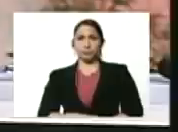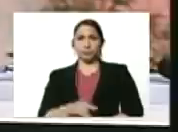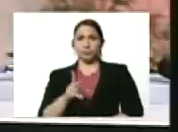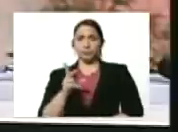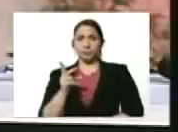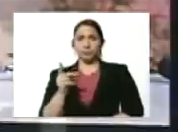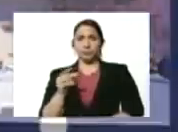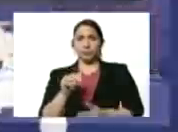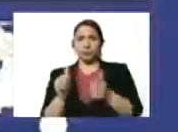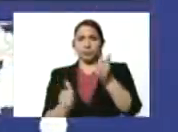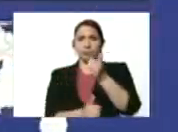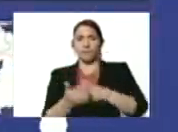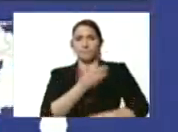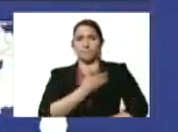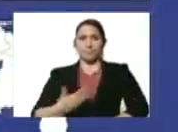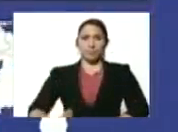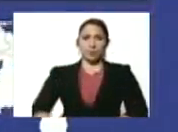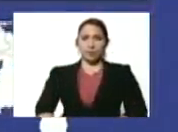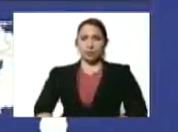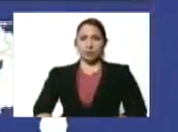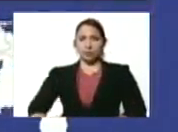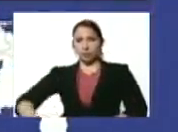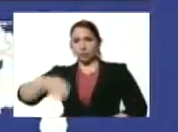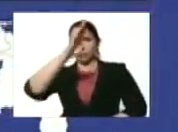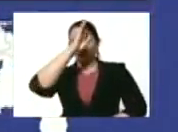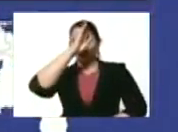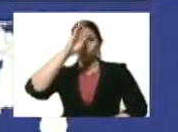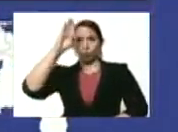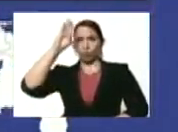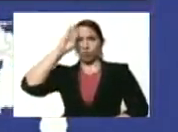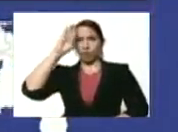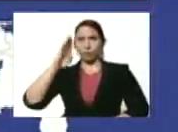vicepresidente, don Diosdado Cabello Rondón,